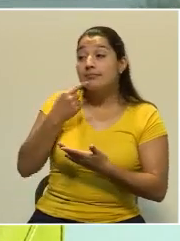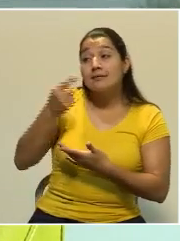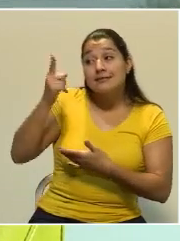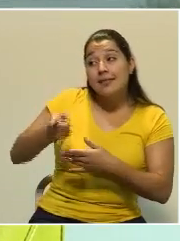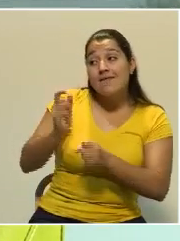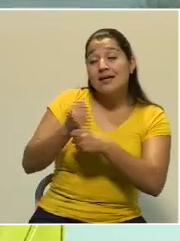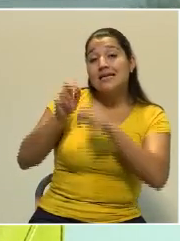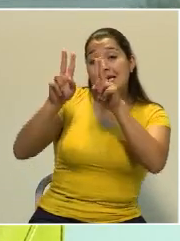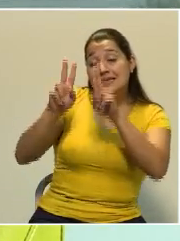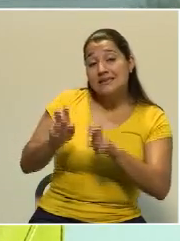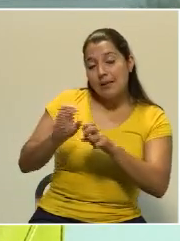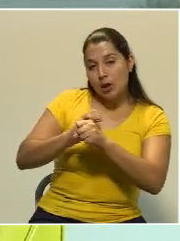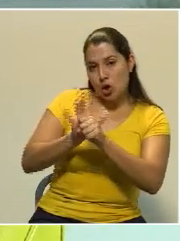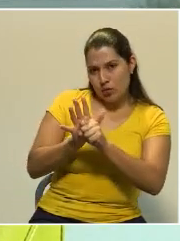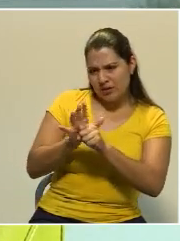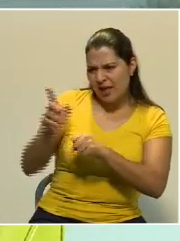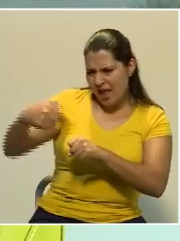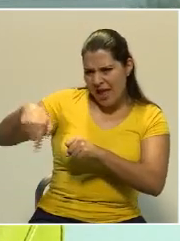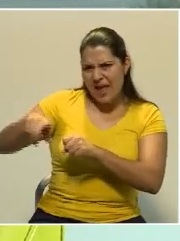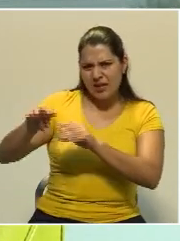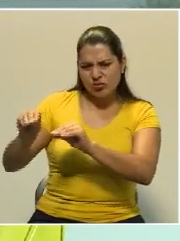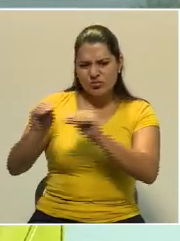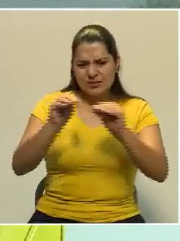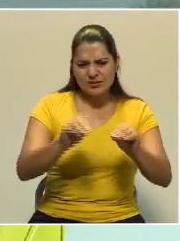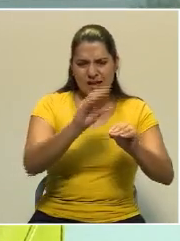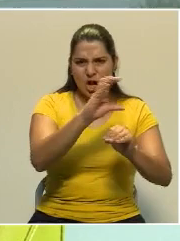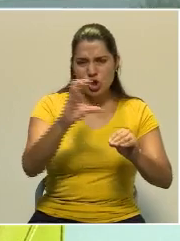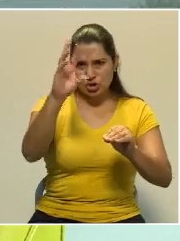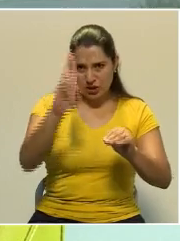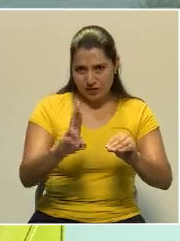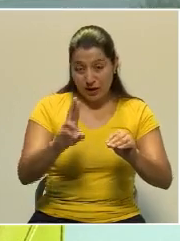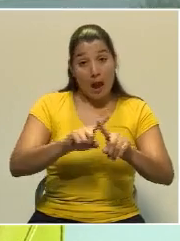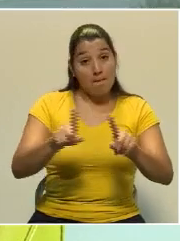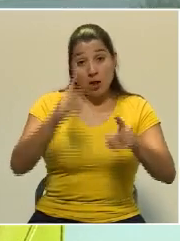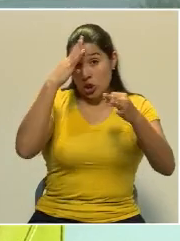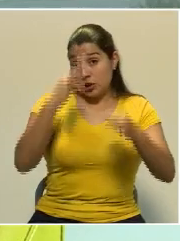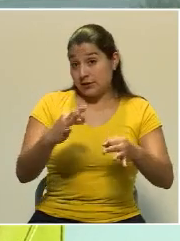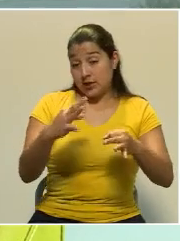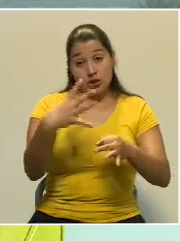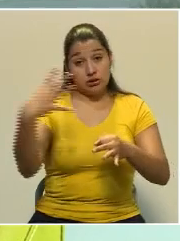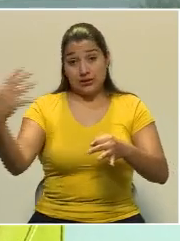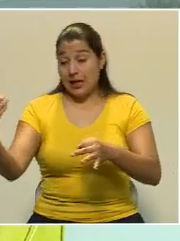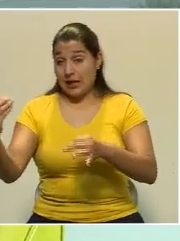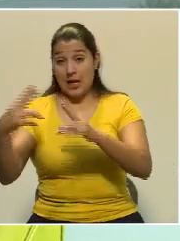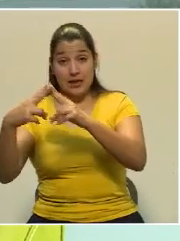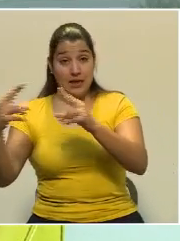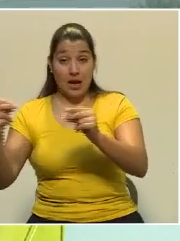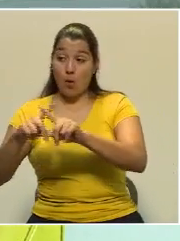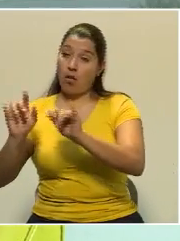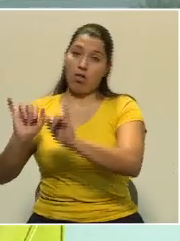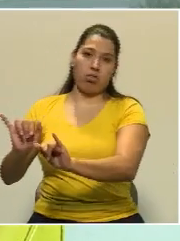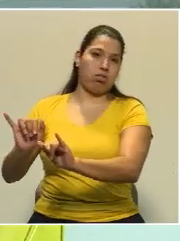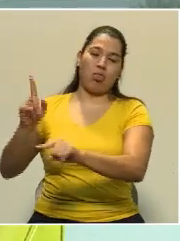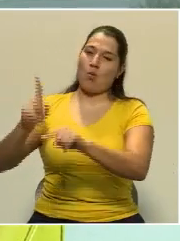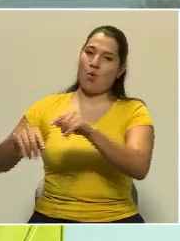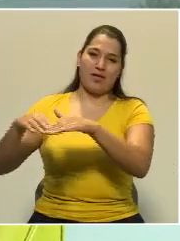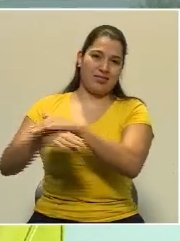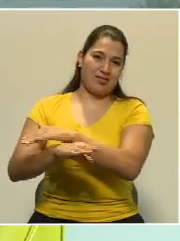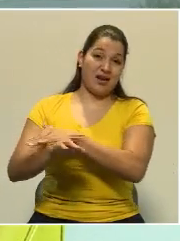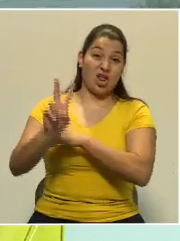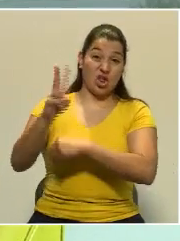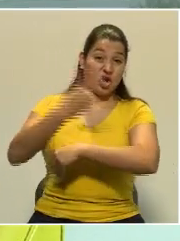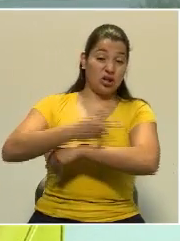estaban en Costa Rica con algún tipo de estatus migratorio, decidieron regresar a su país, pero se mantienen ahí desde hace ya 2 días.